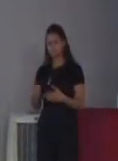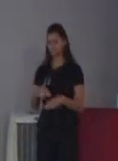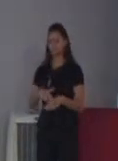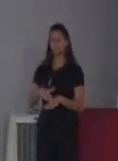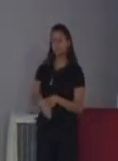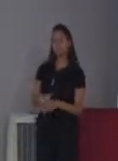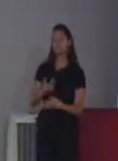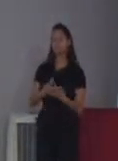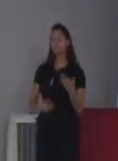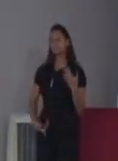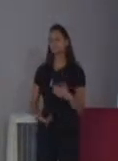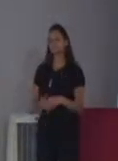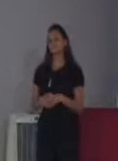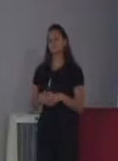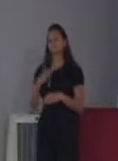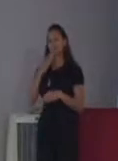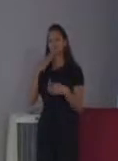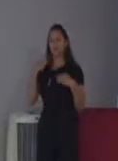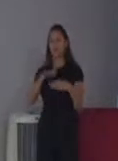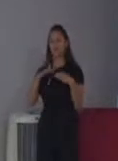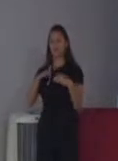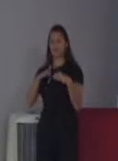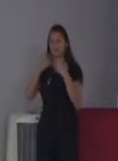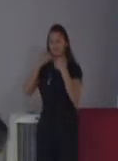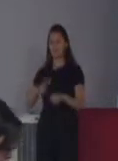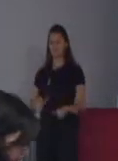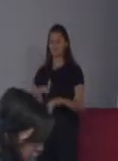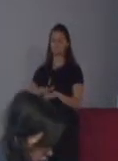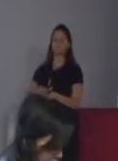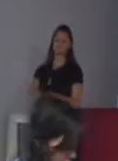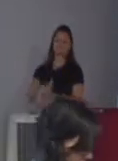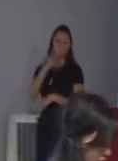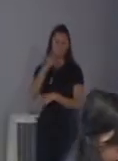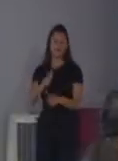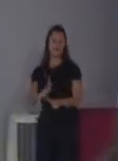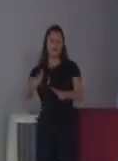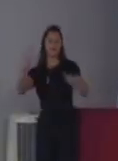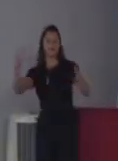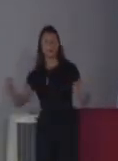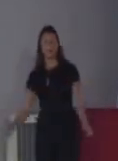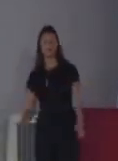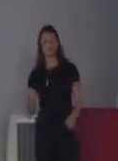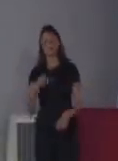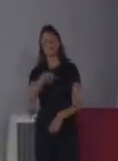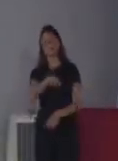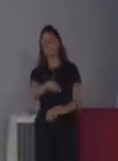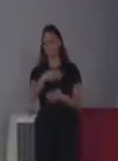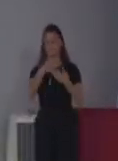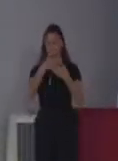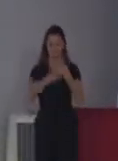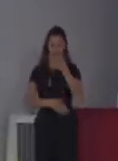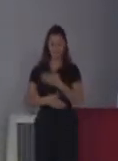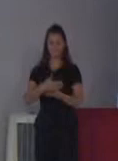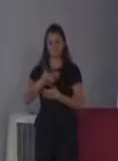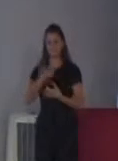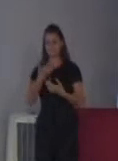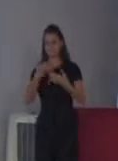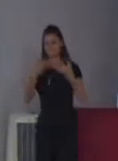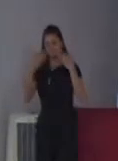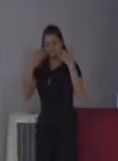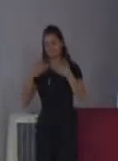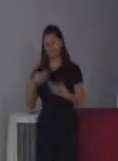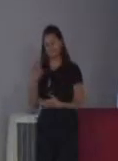de discapacidad son los conflictos, las guerras, ¿sí? Y ahí es donde parte, digamos, nuestra idea